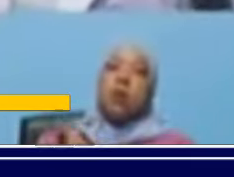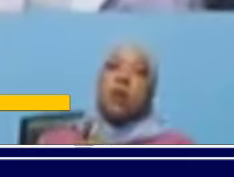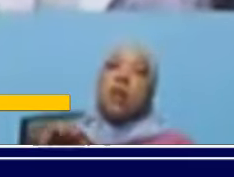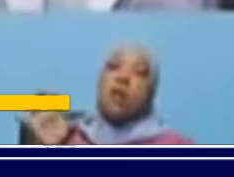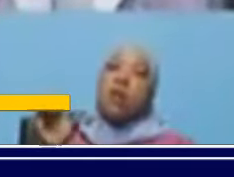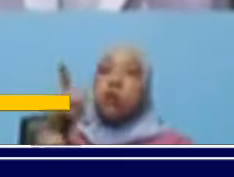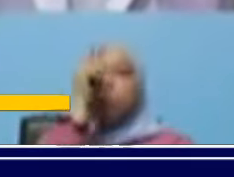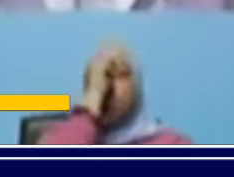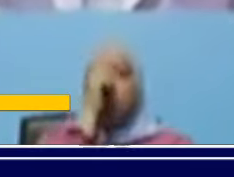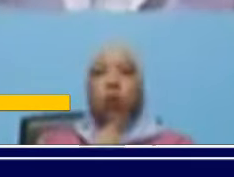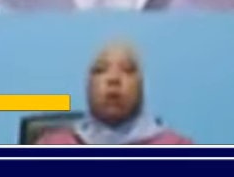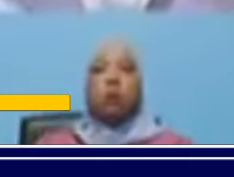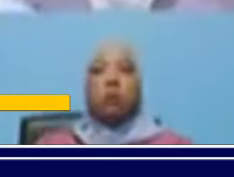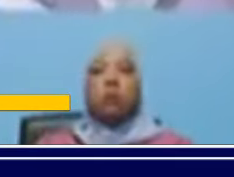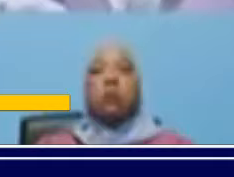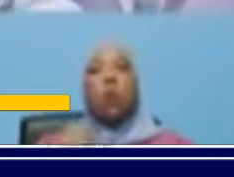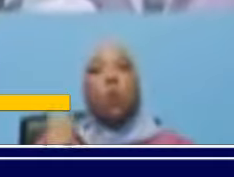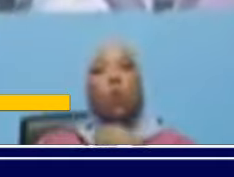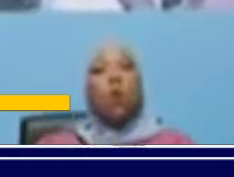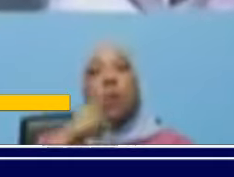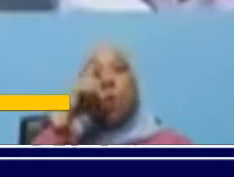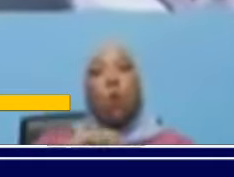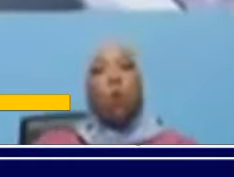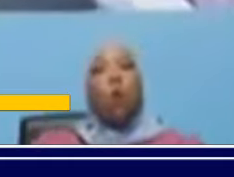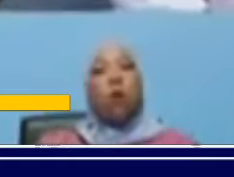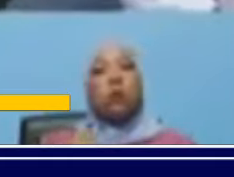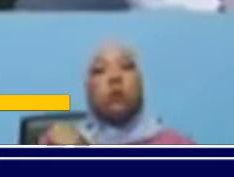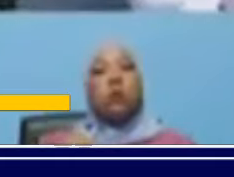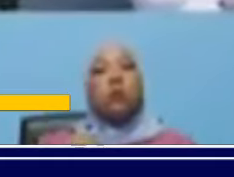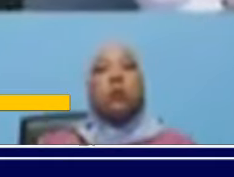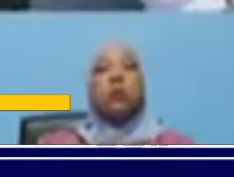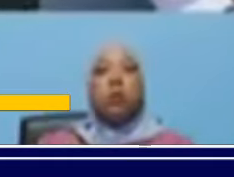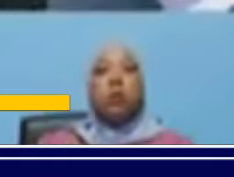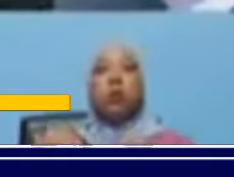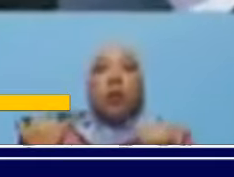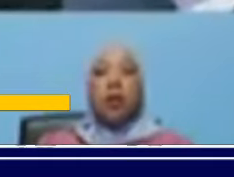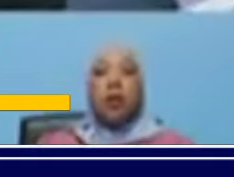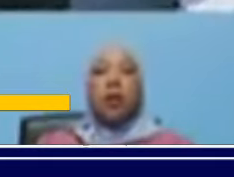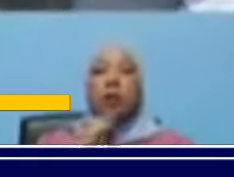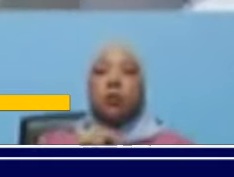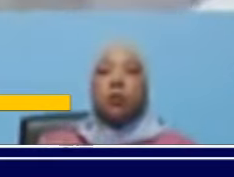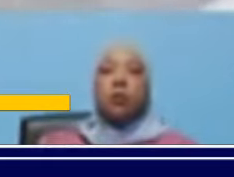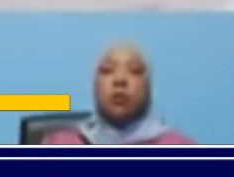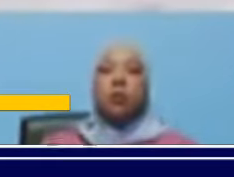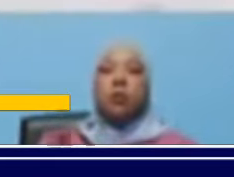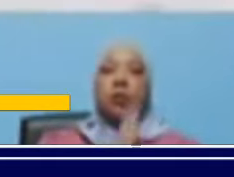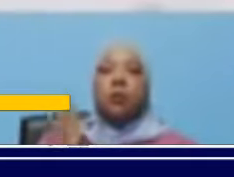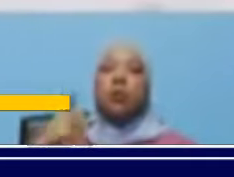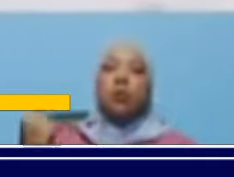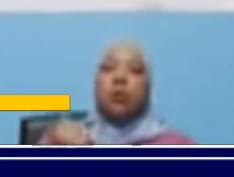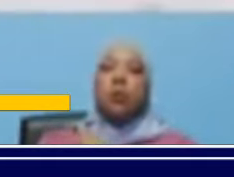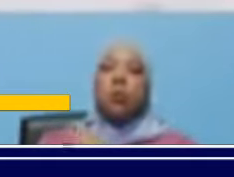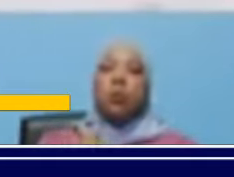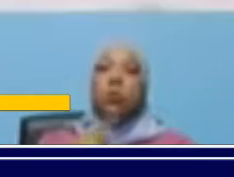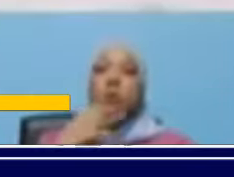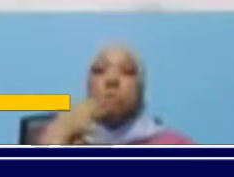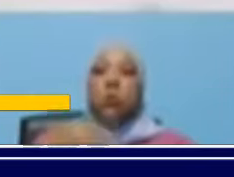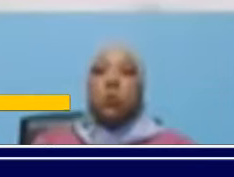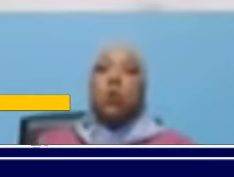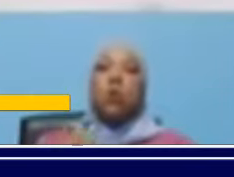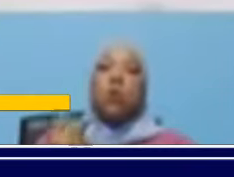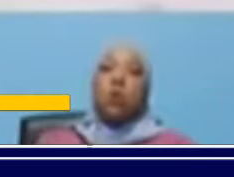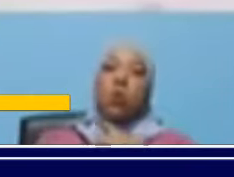países. Y creo que este año empezamos a lograr el incremento sobre la base de la economía real